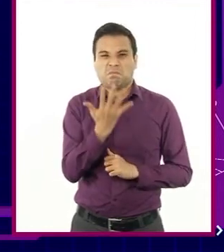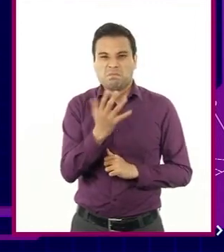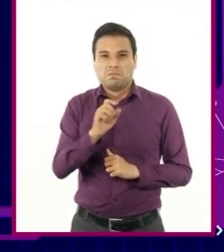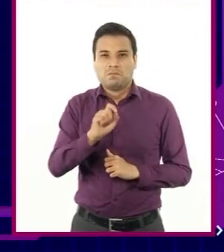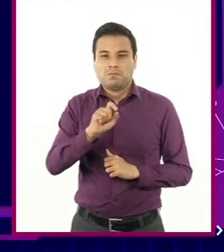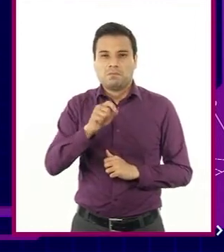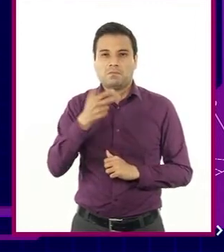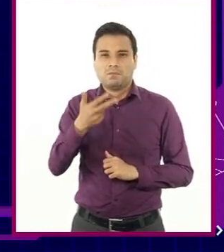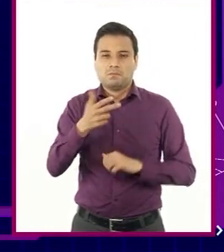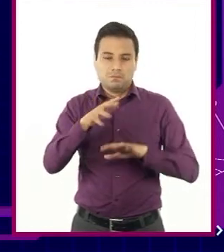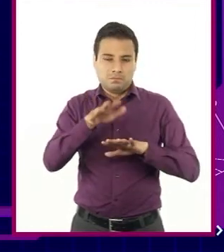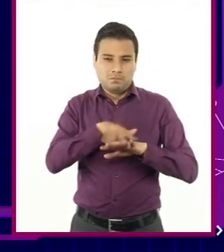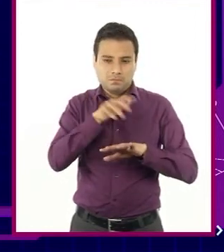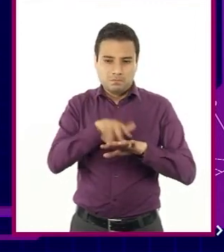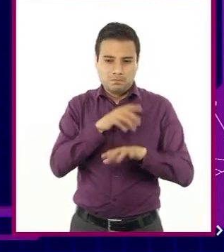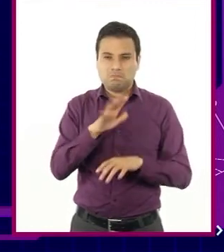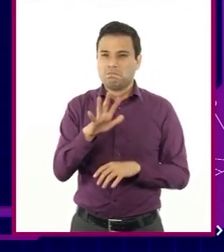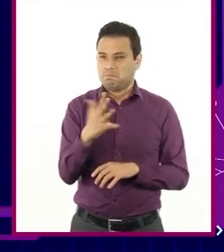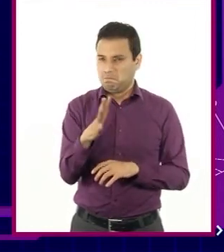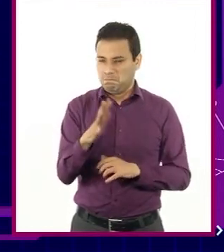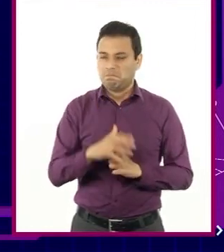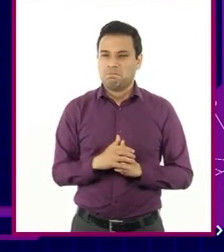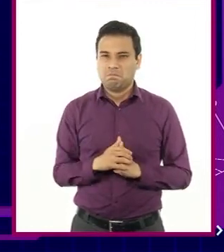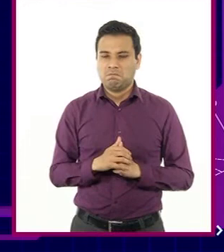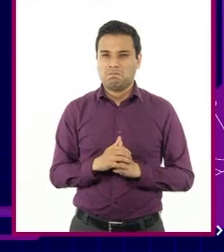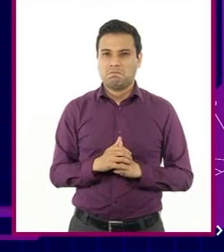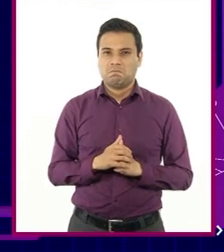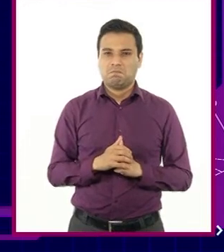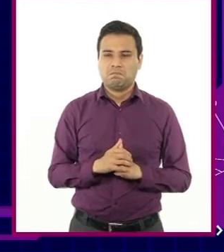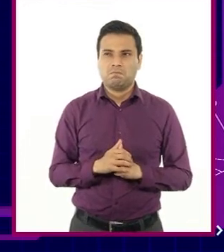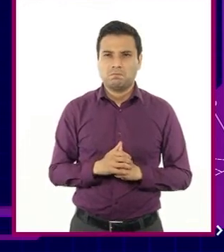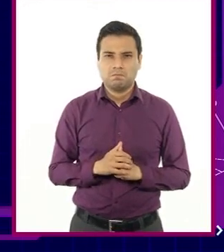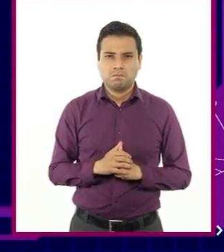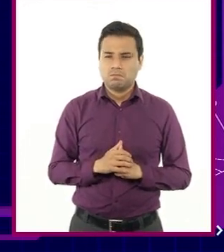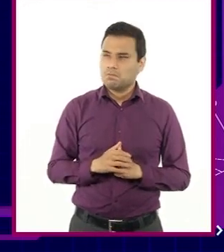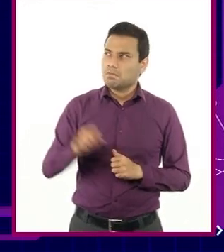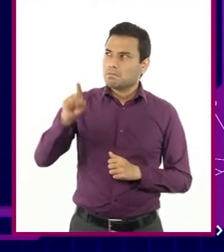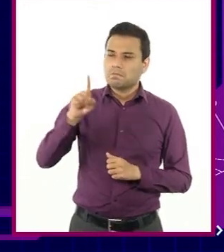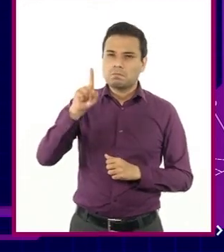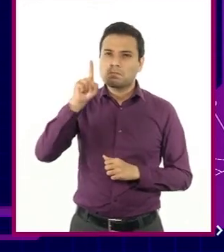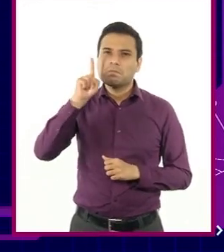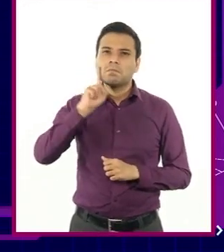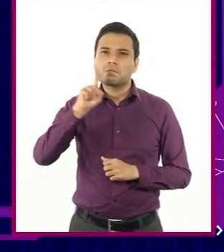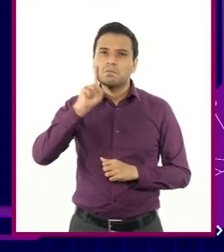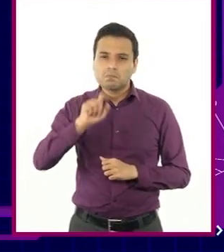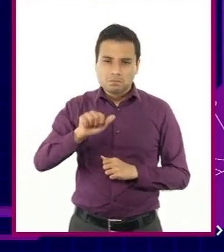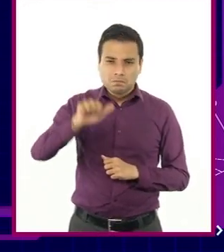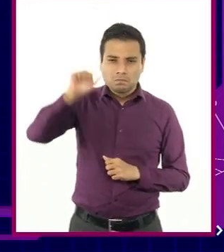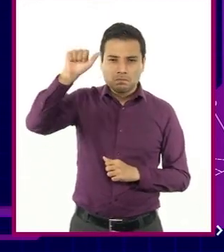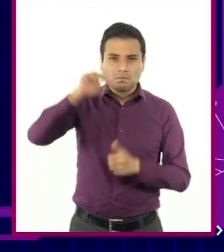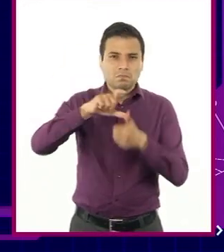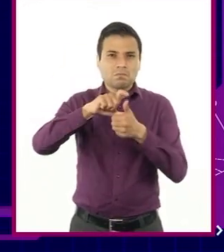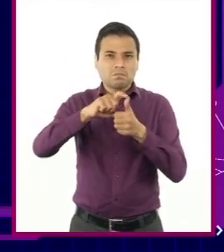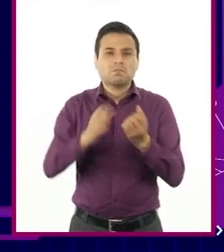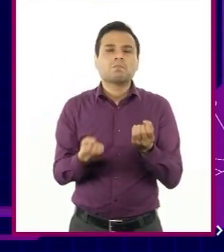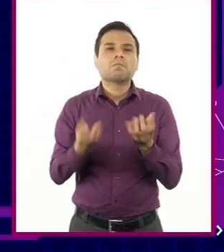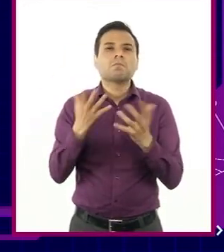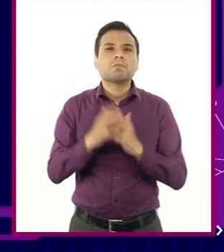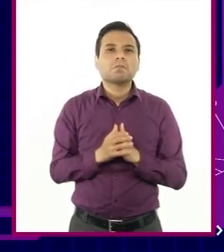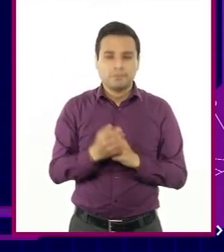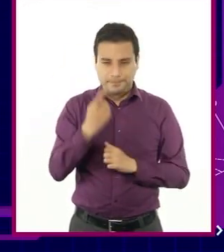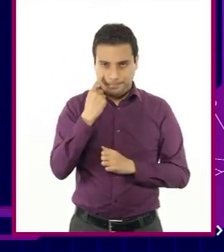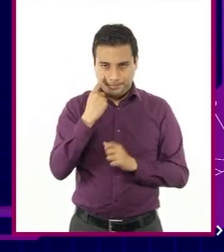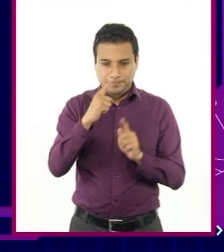pies aproximadamente. Para saber la estatura de Jessica en pulgadas, podemos dividir